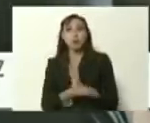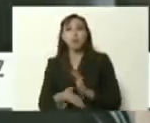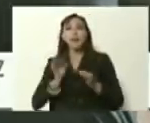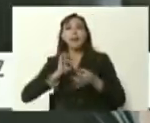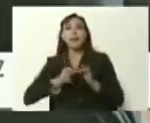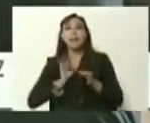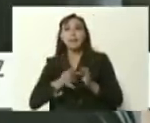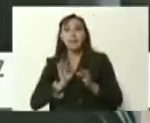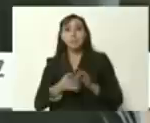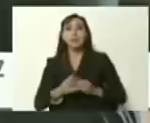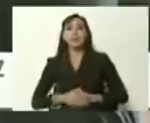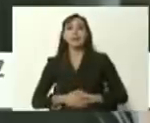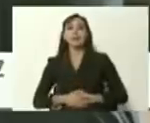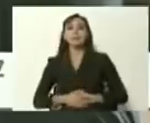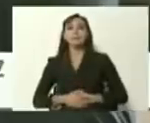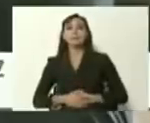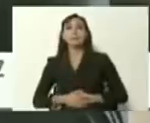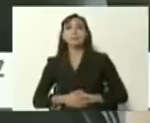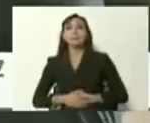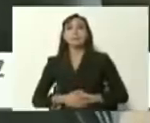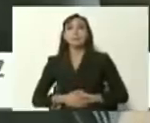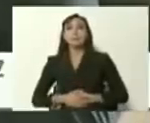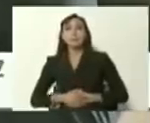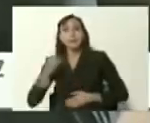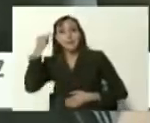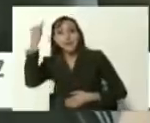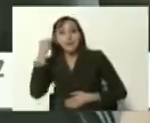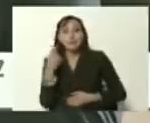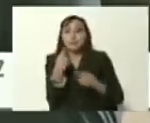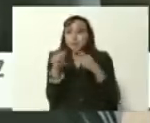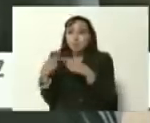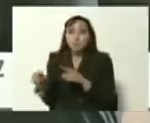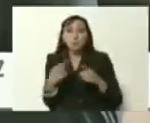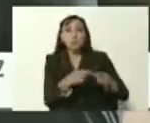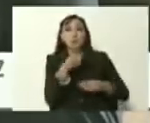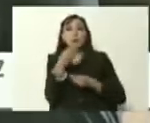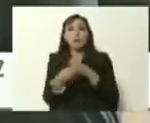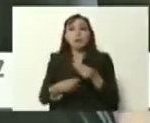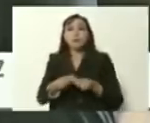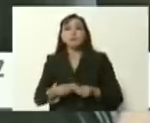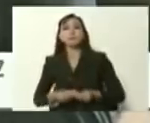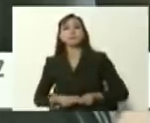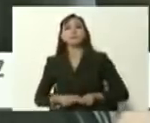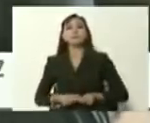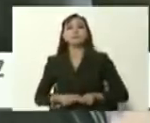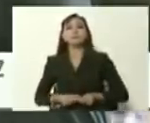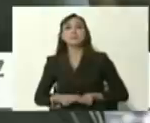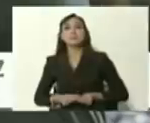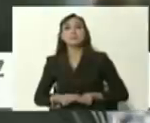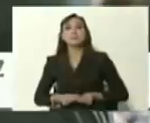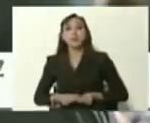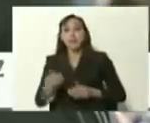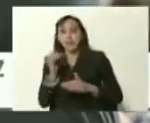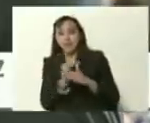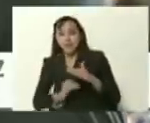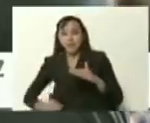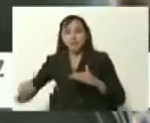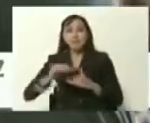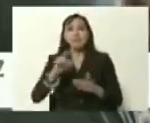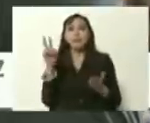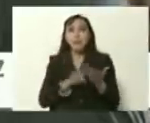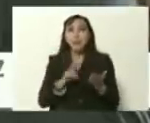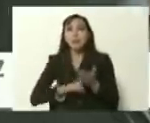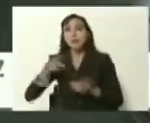interpretar que la individualidad de pensamiento está muy por encima de la